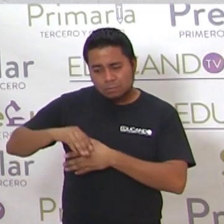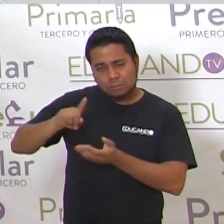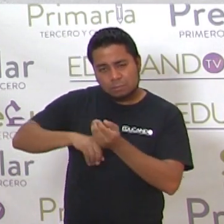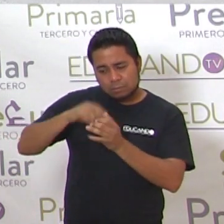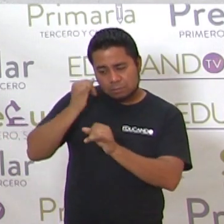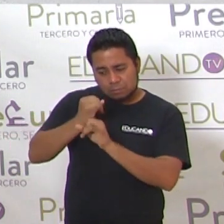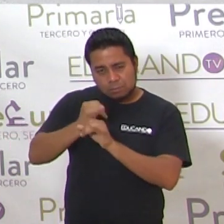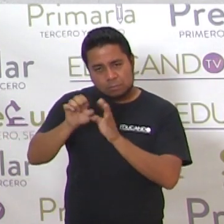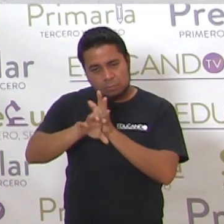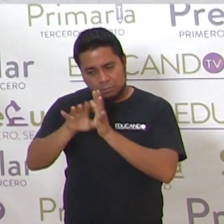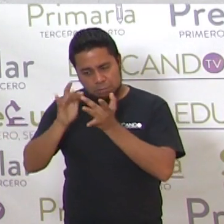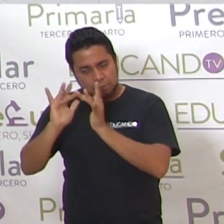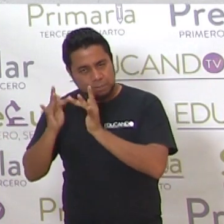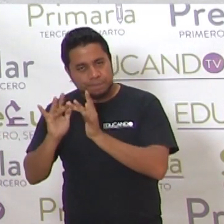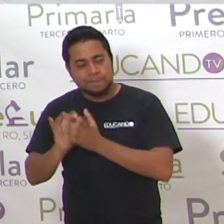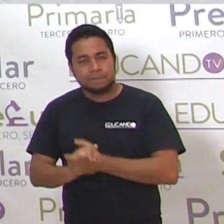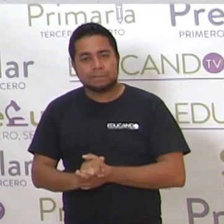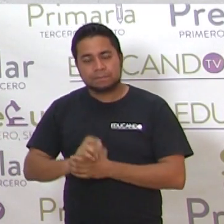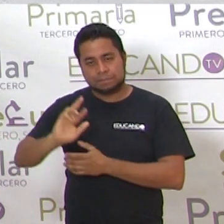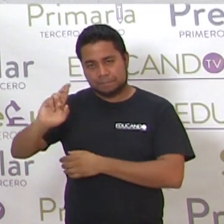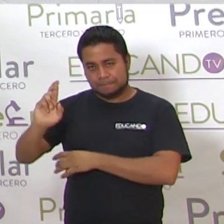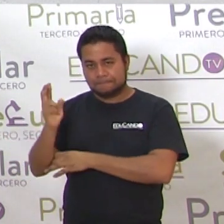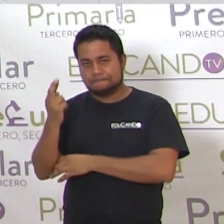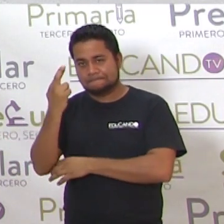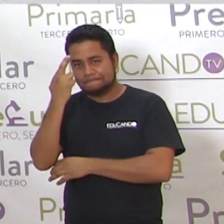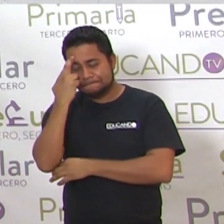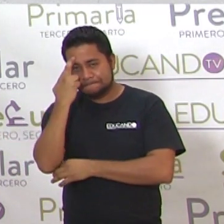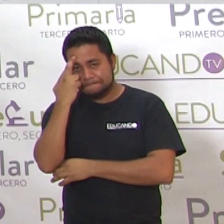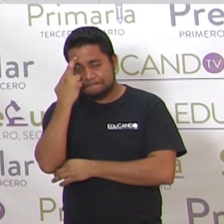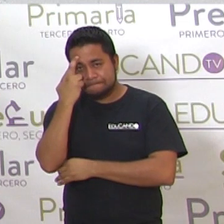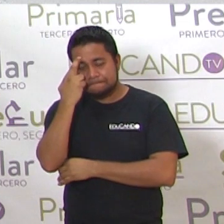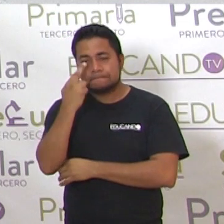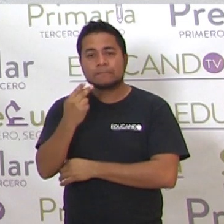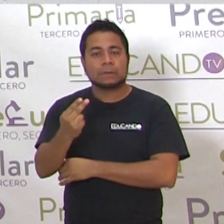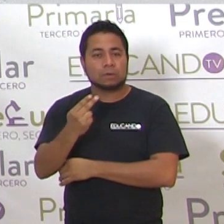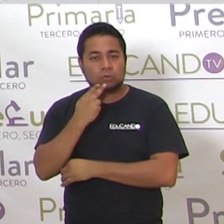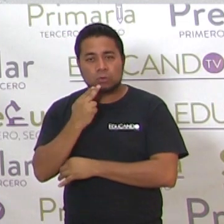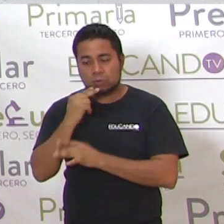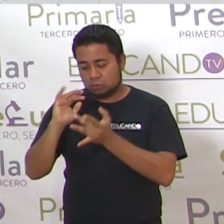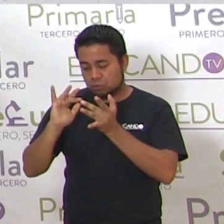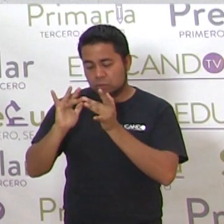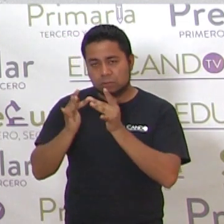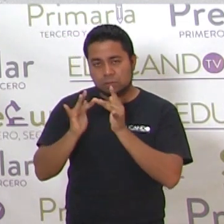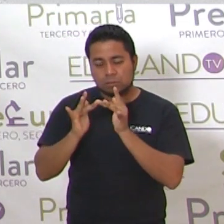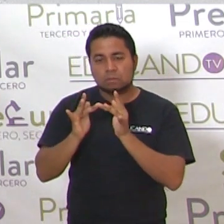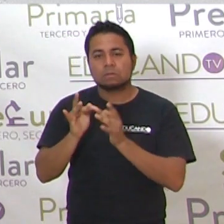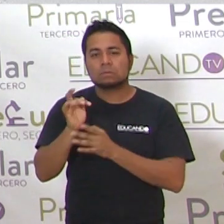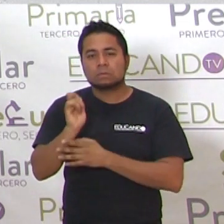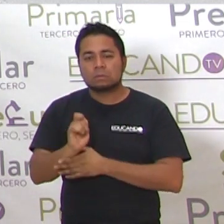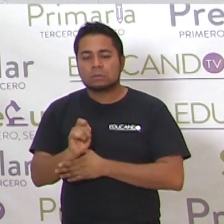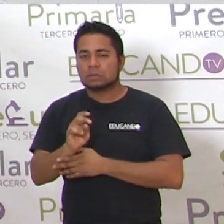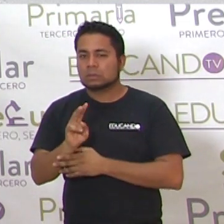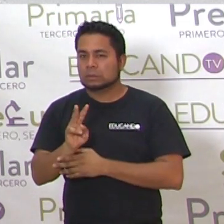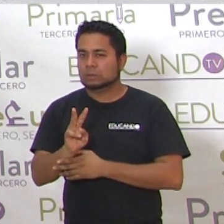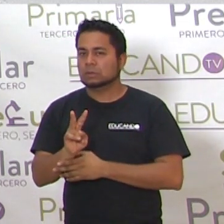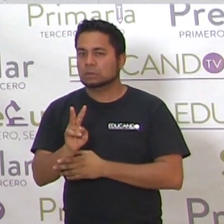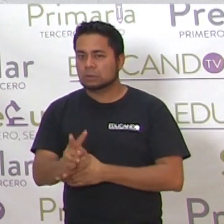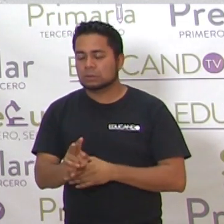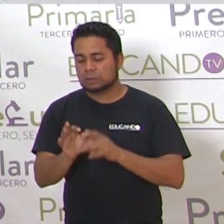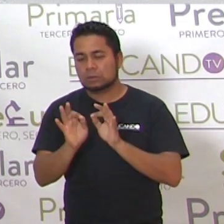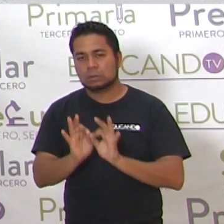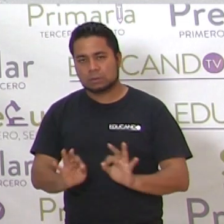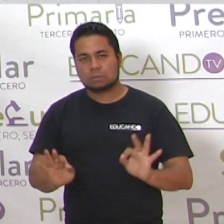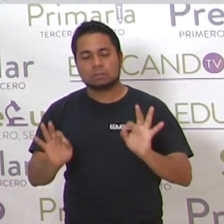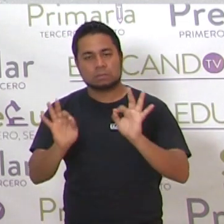como las redes sociales te recuerdo el uso de las redes sociales es sumamente